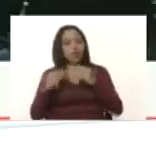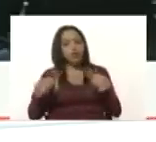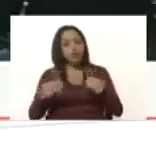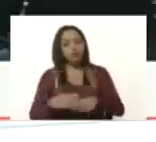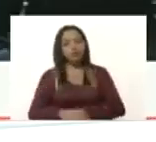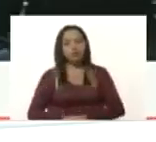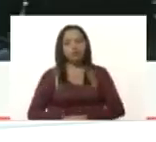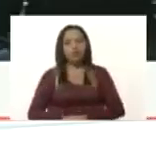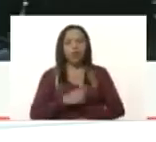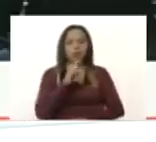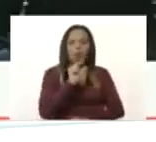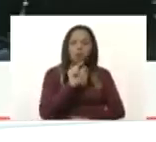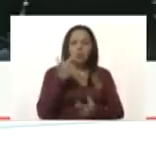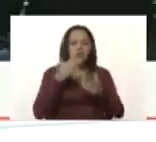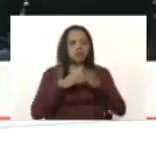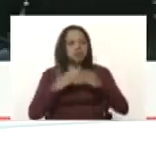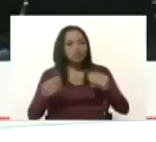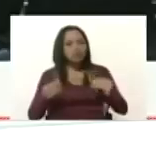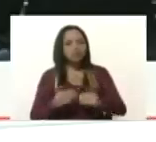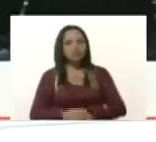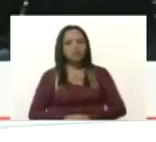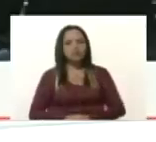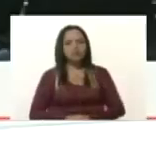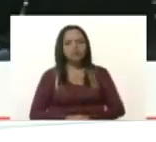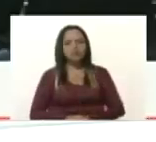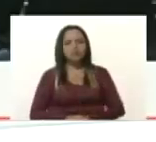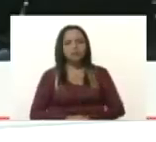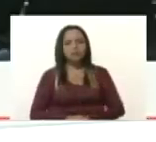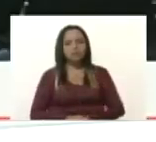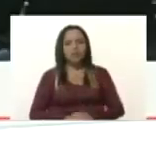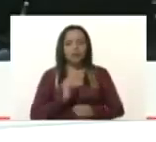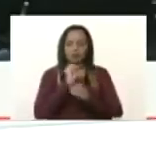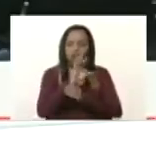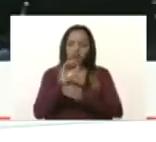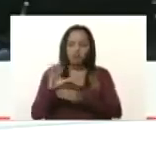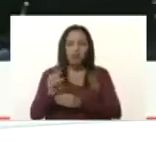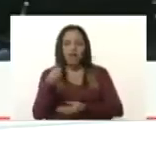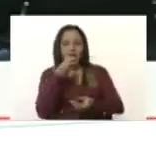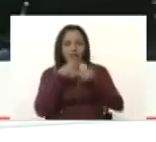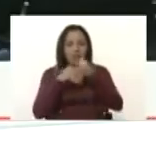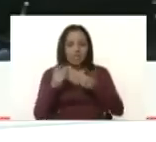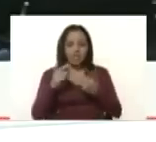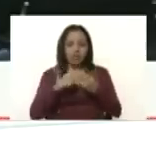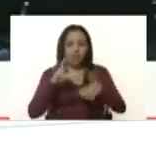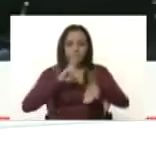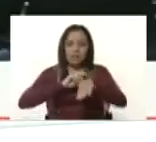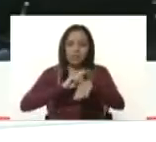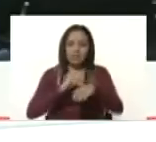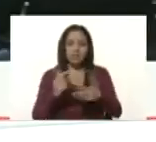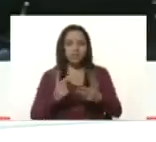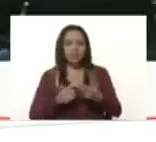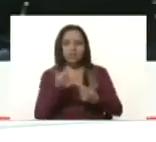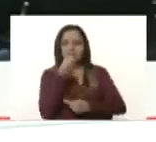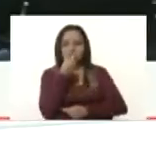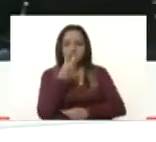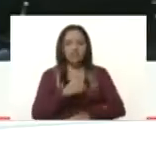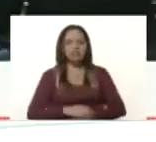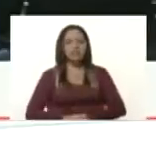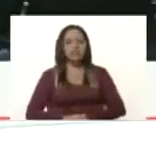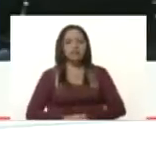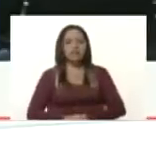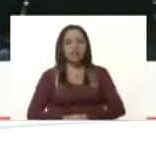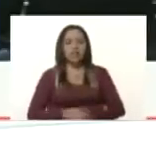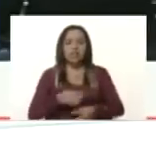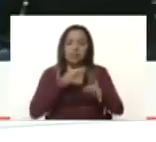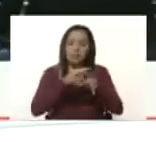Un poquito de todo, va haciendo mucho. Exportadores de alimentos, de medicina, exportadores de